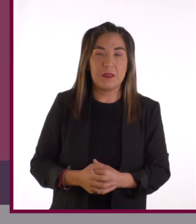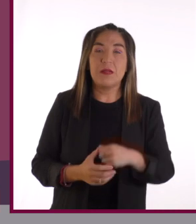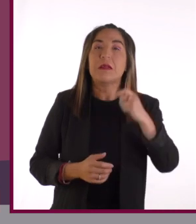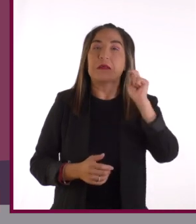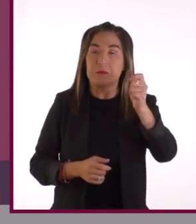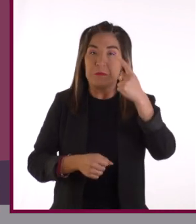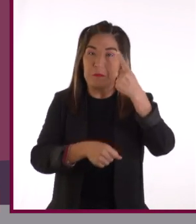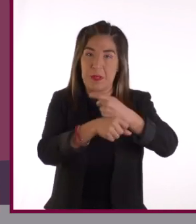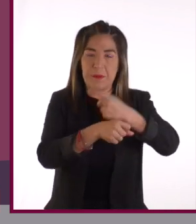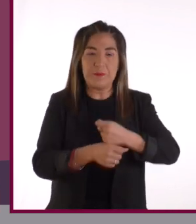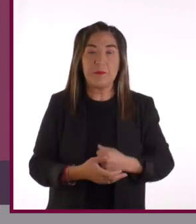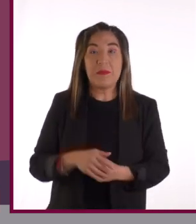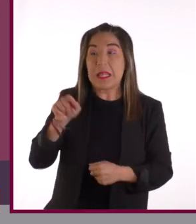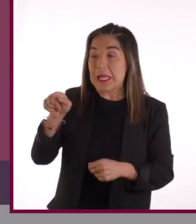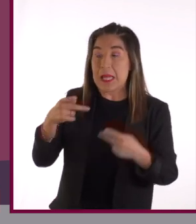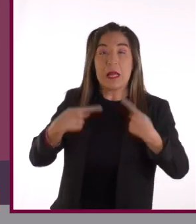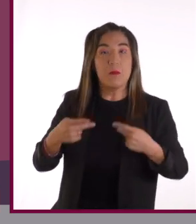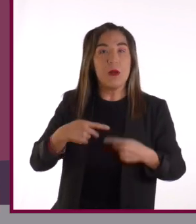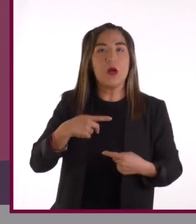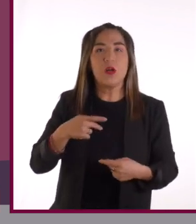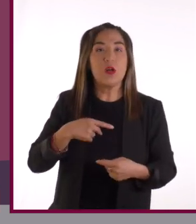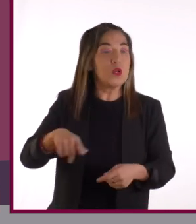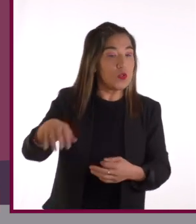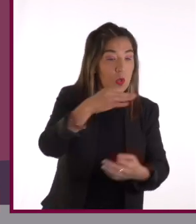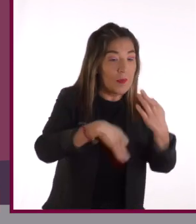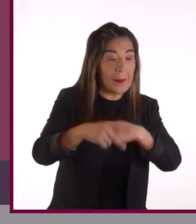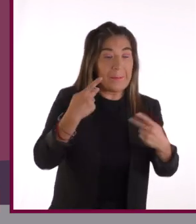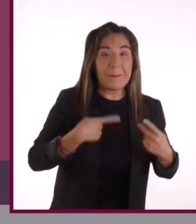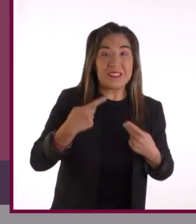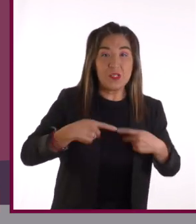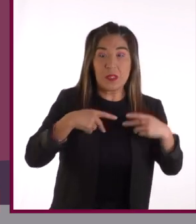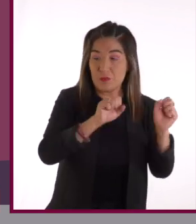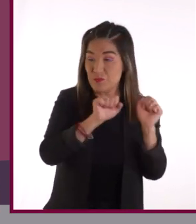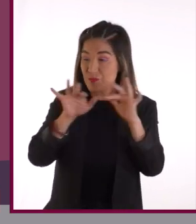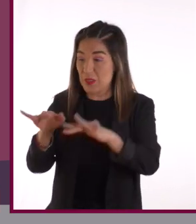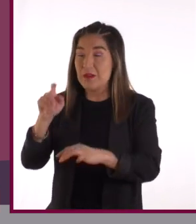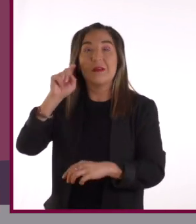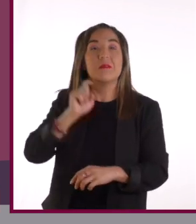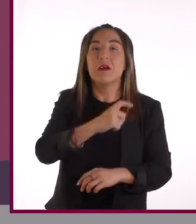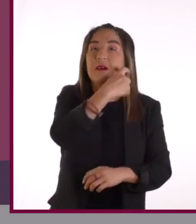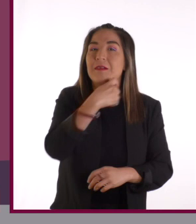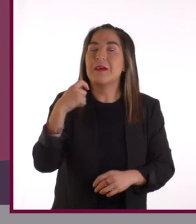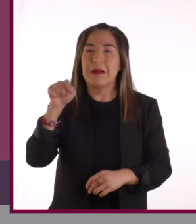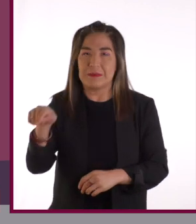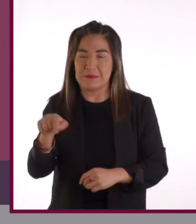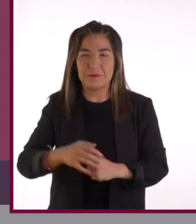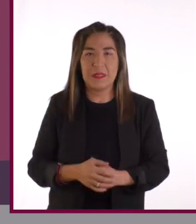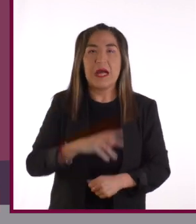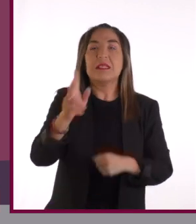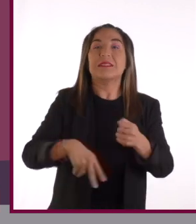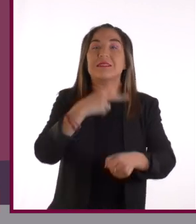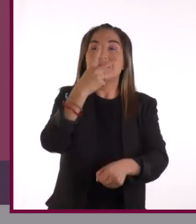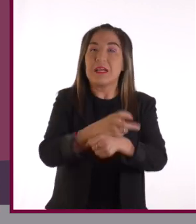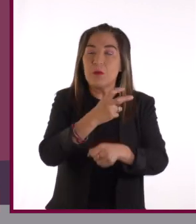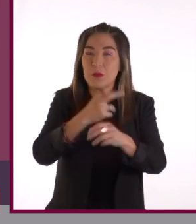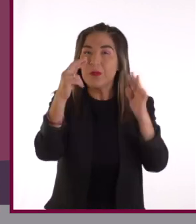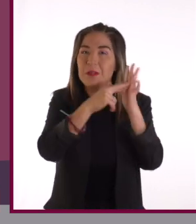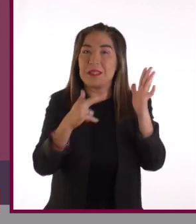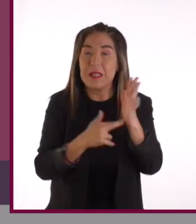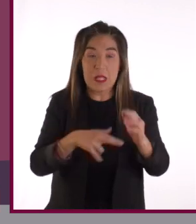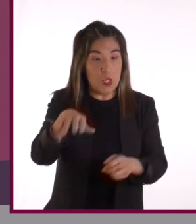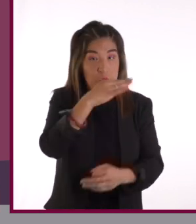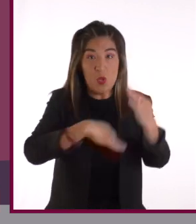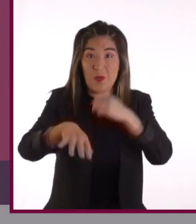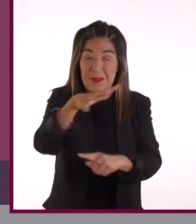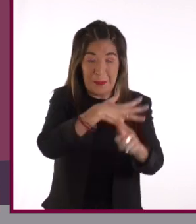La primera es que el barbero es el único que rasura a todos y solo a aquellos quienes no se cortan la barba por ellos mismos. La segunda